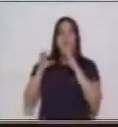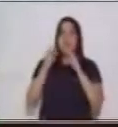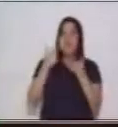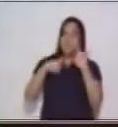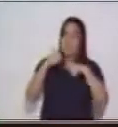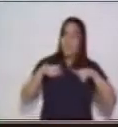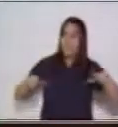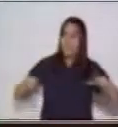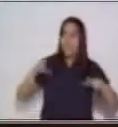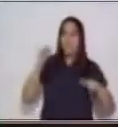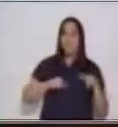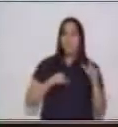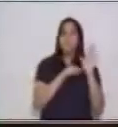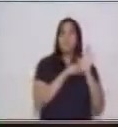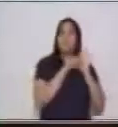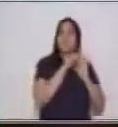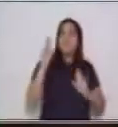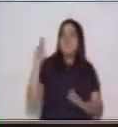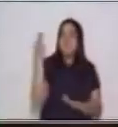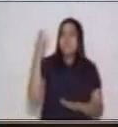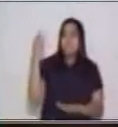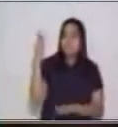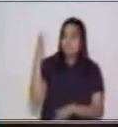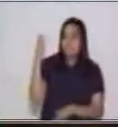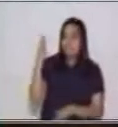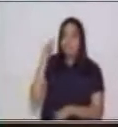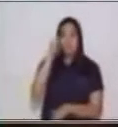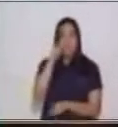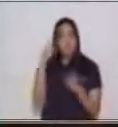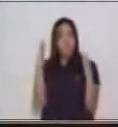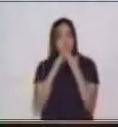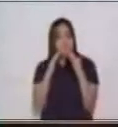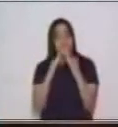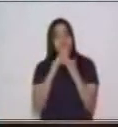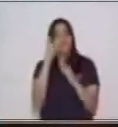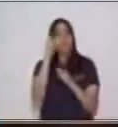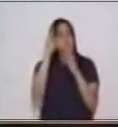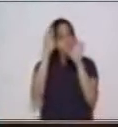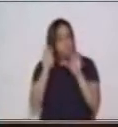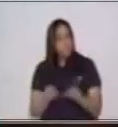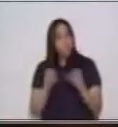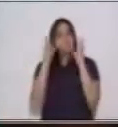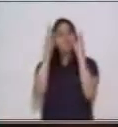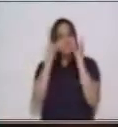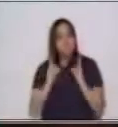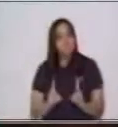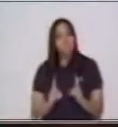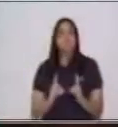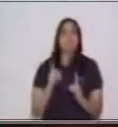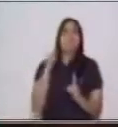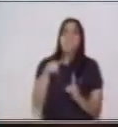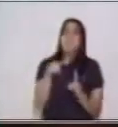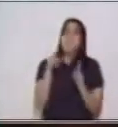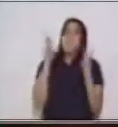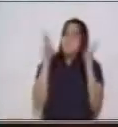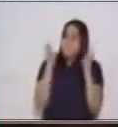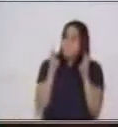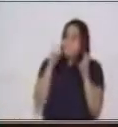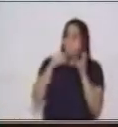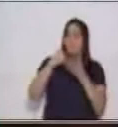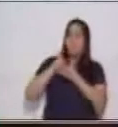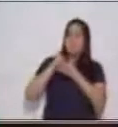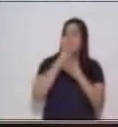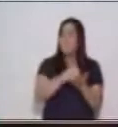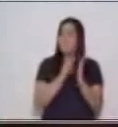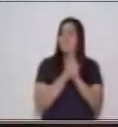en el grado de segundo básico. Si en casa hay alguna persona con discapacidad, este tema les ayudará a